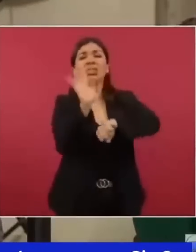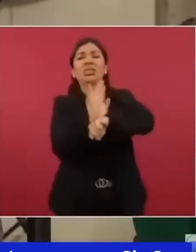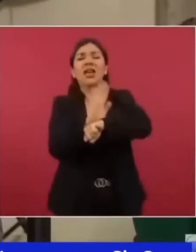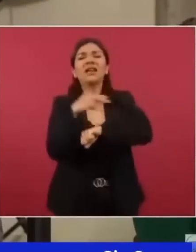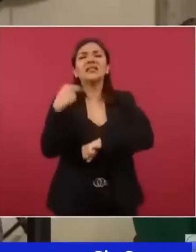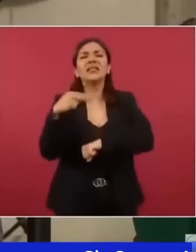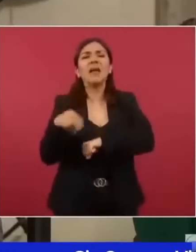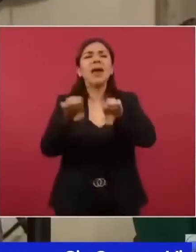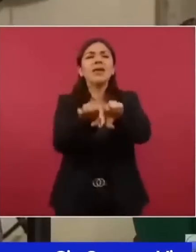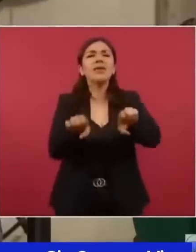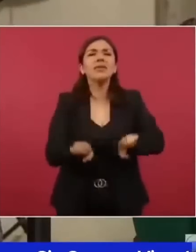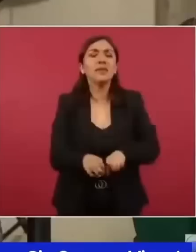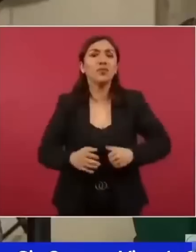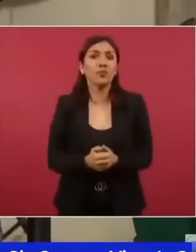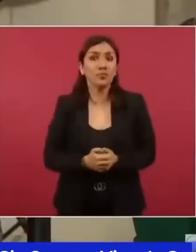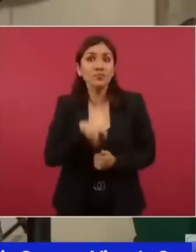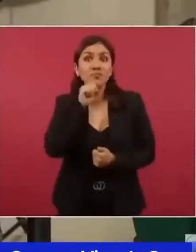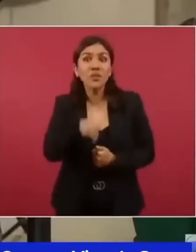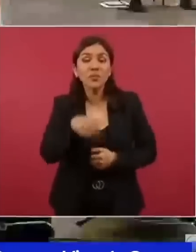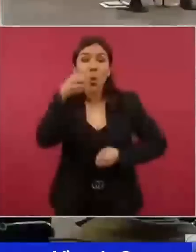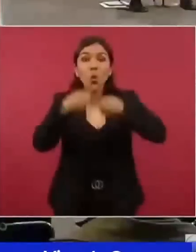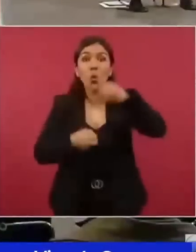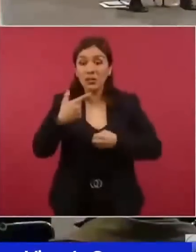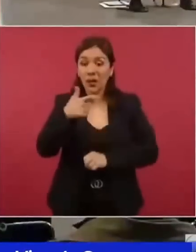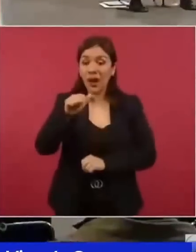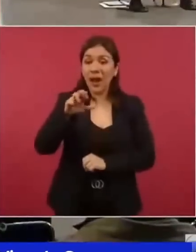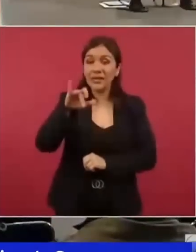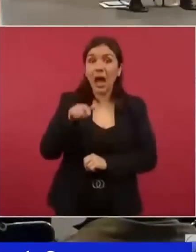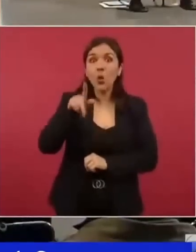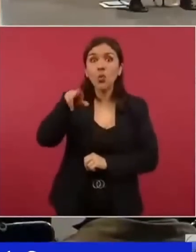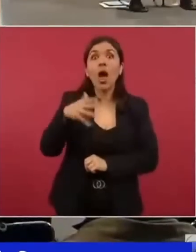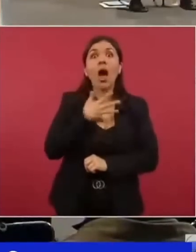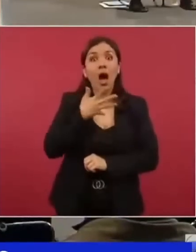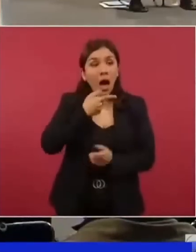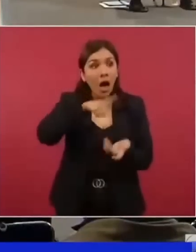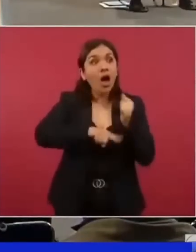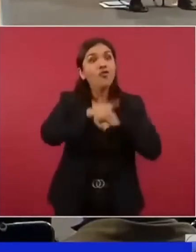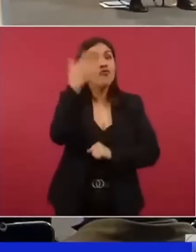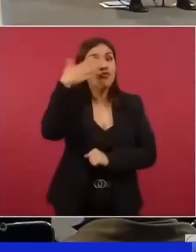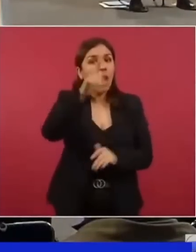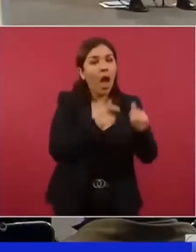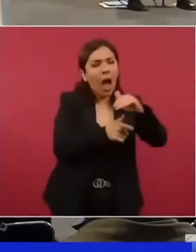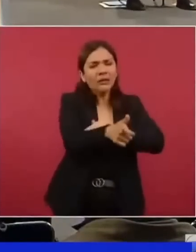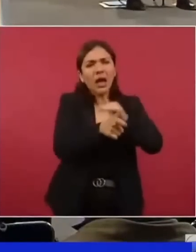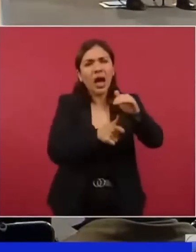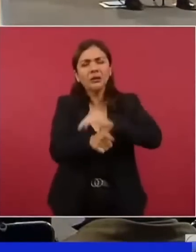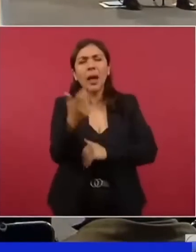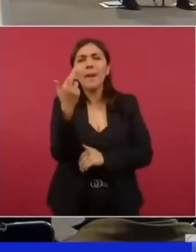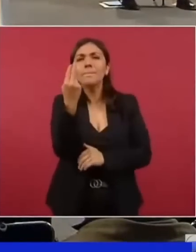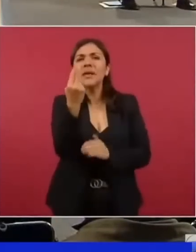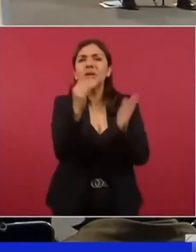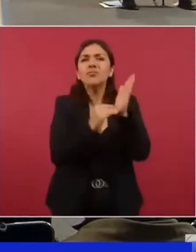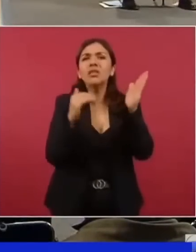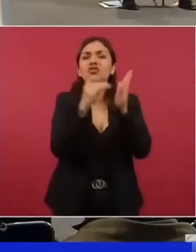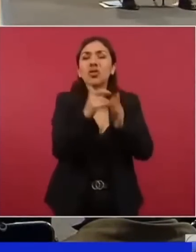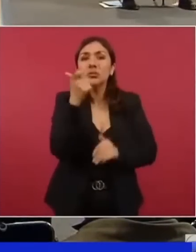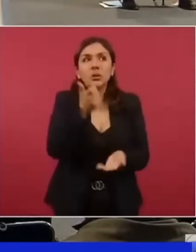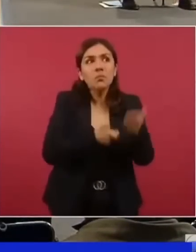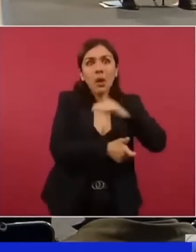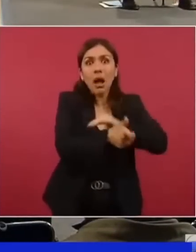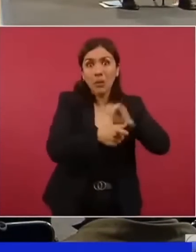García Luna de recibir 25 millones de pesos en sobornos mensuales. ¿Están recibiendo esos medios de comunicación publicidad oficial?